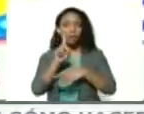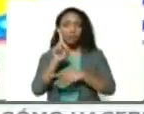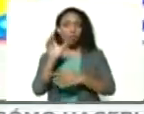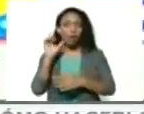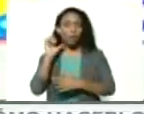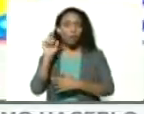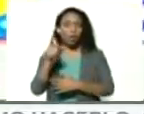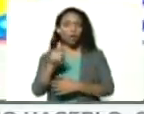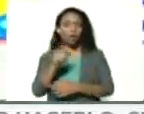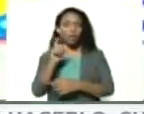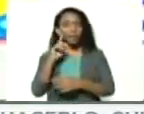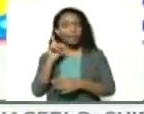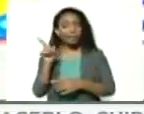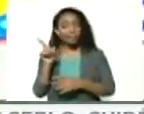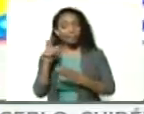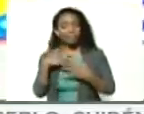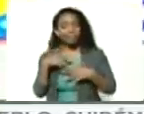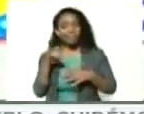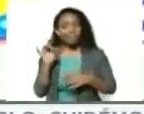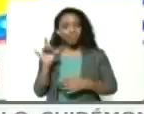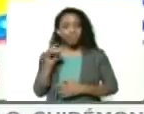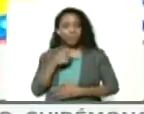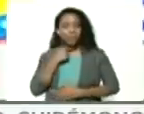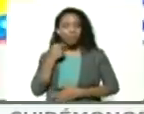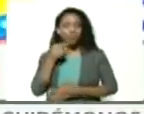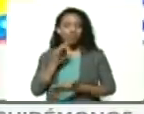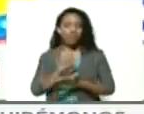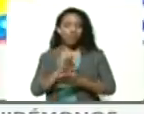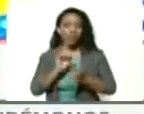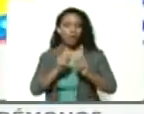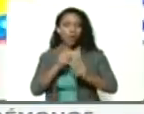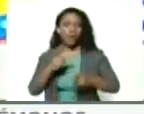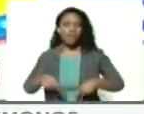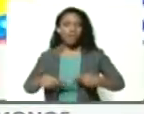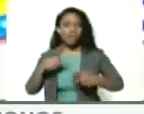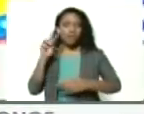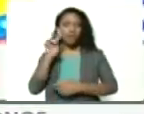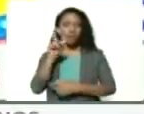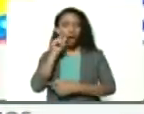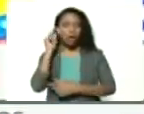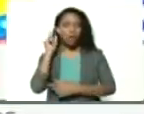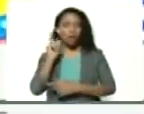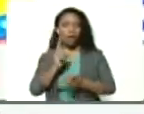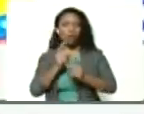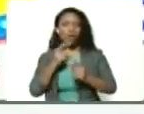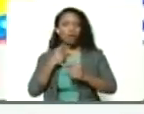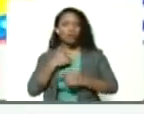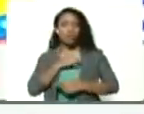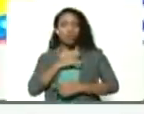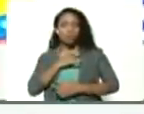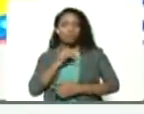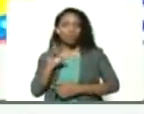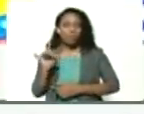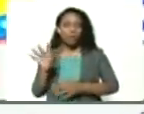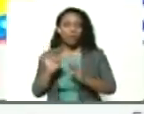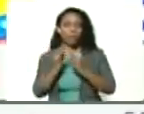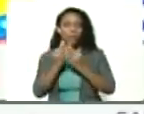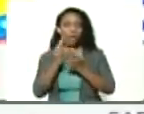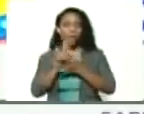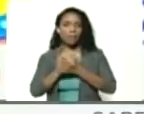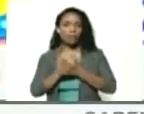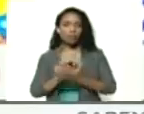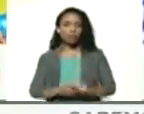Guárico. Lamentable la pérdida de las vidas de los venezolanos. Siempre extendemos nuestras condolencias a sus familiares y